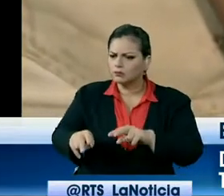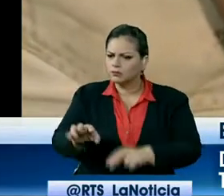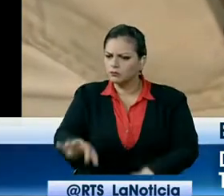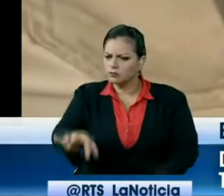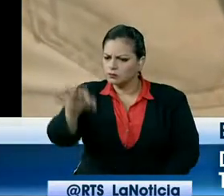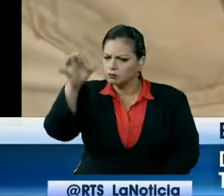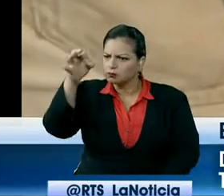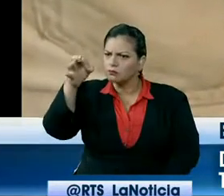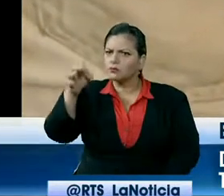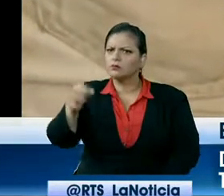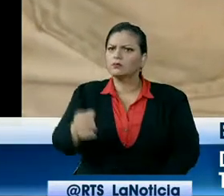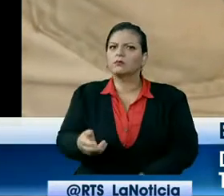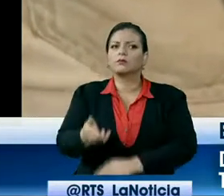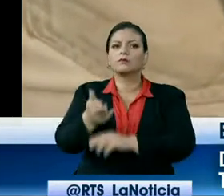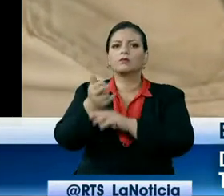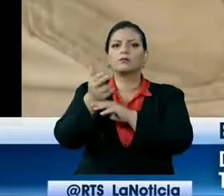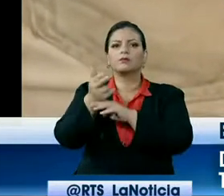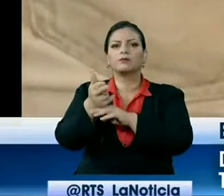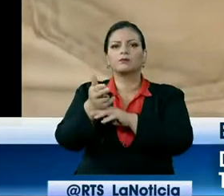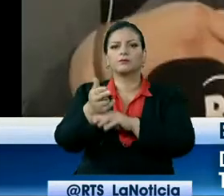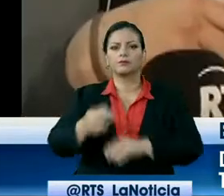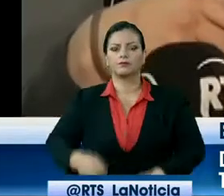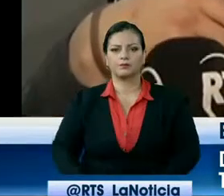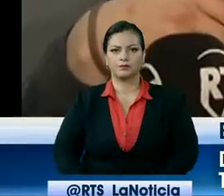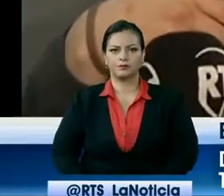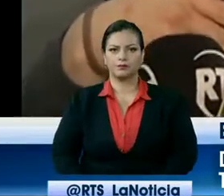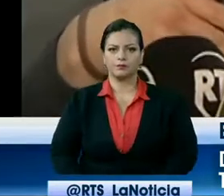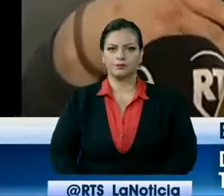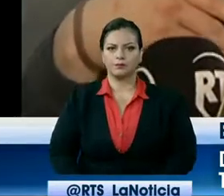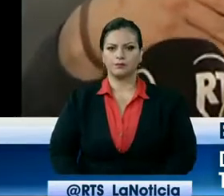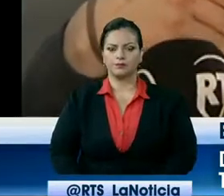artesanal, tipo cartuchera